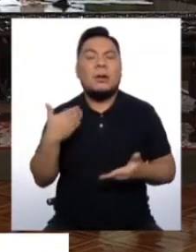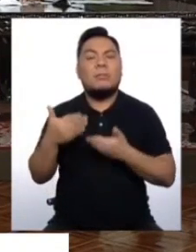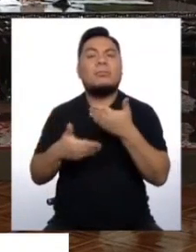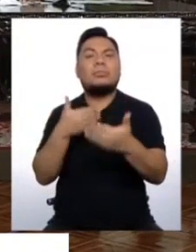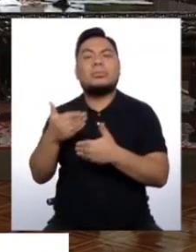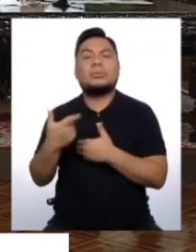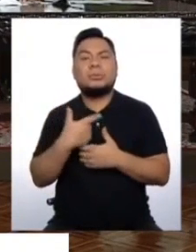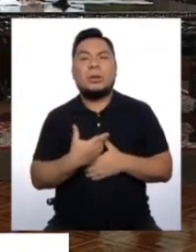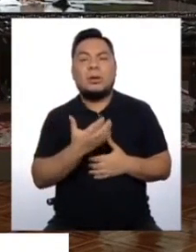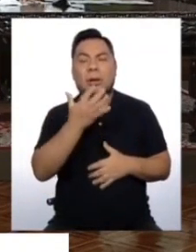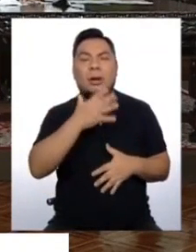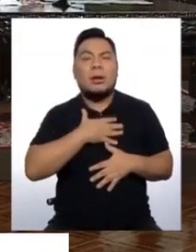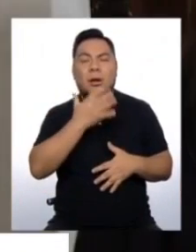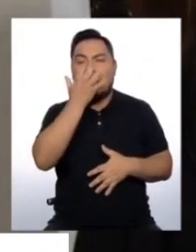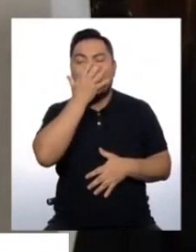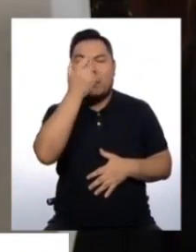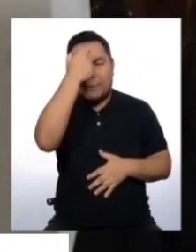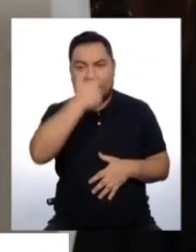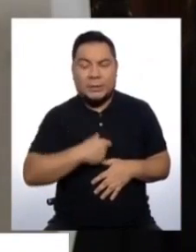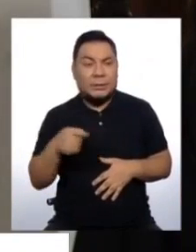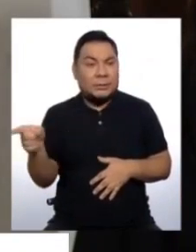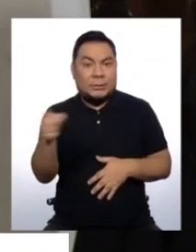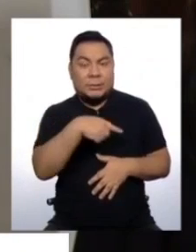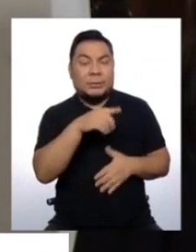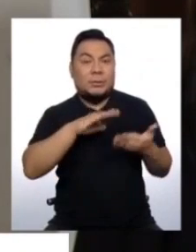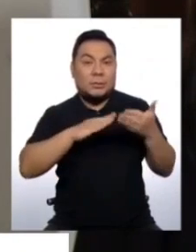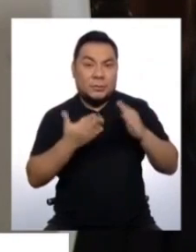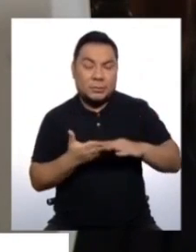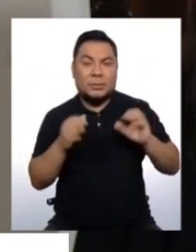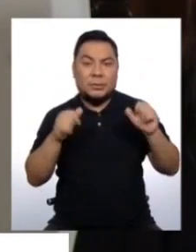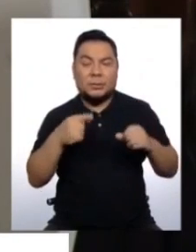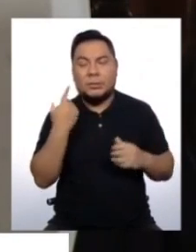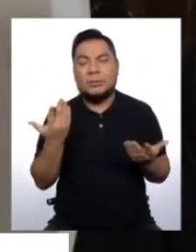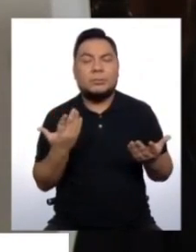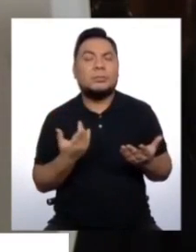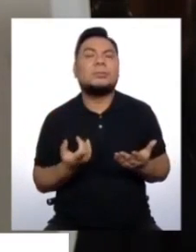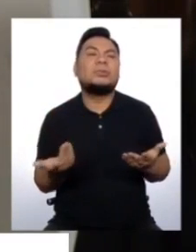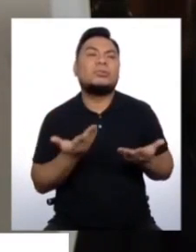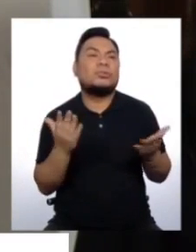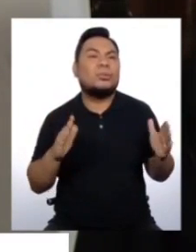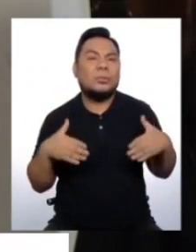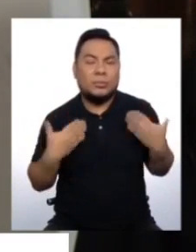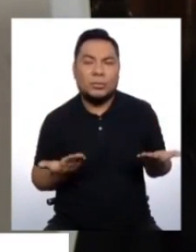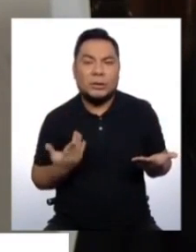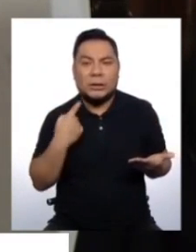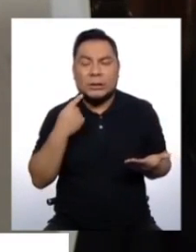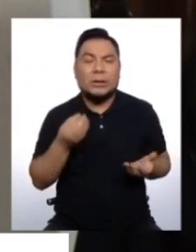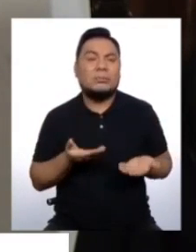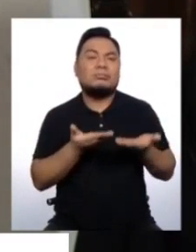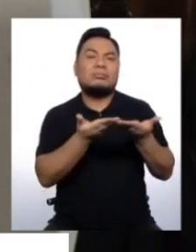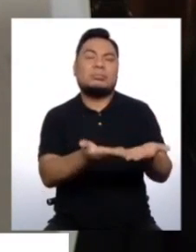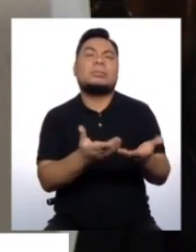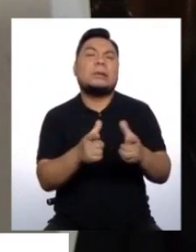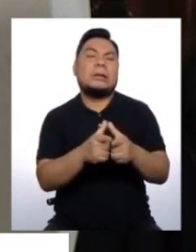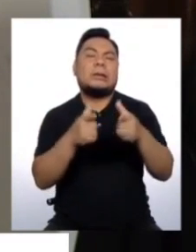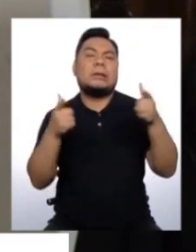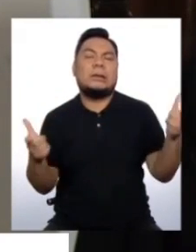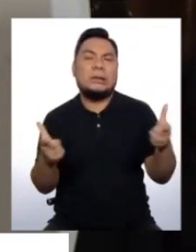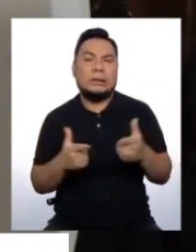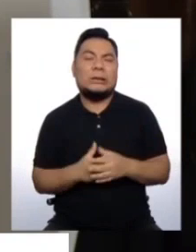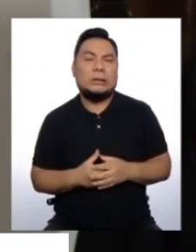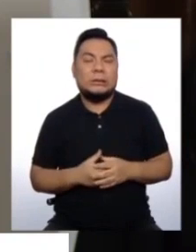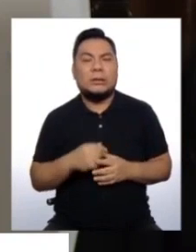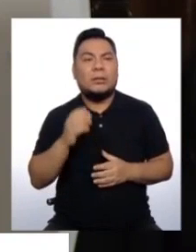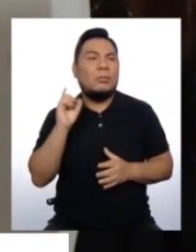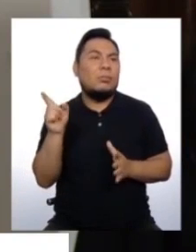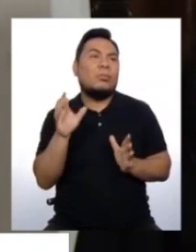procesadoras de oxígeno personal para aquellas comunidades que son remotas y en donde no puede instalarse grandes complejos